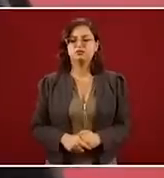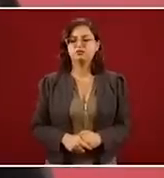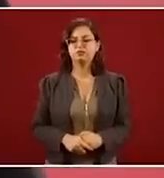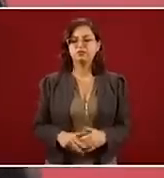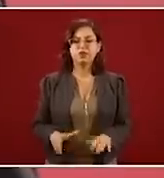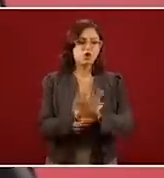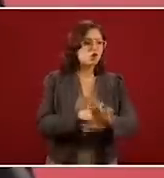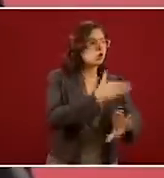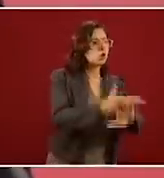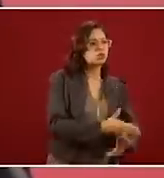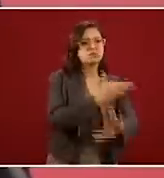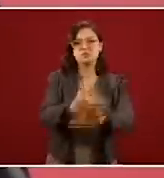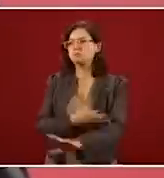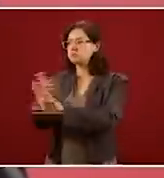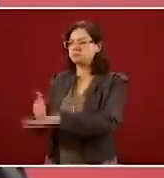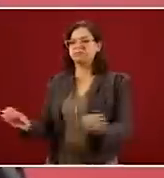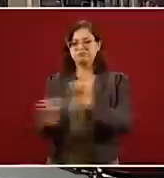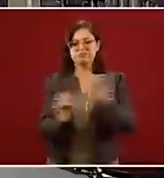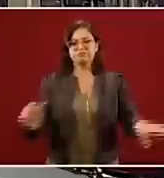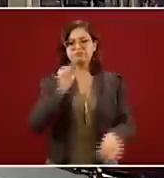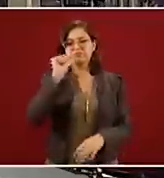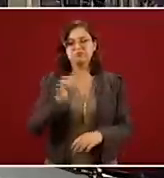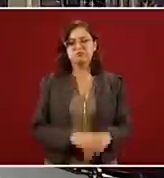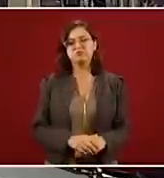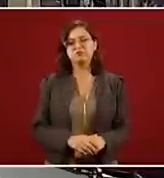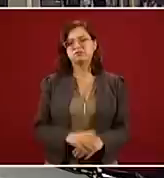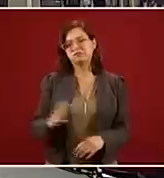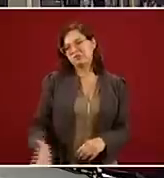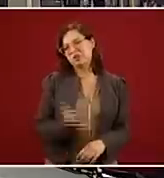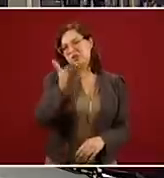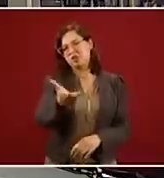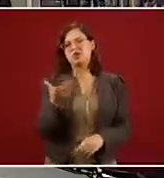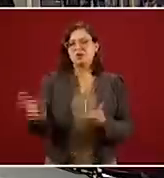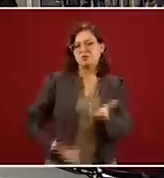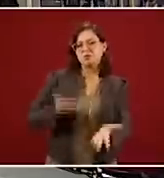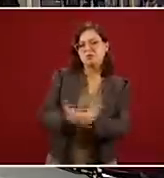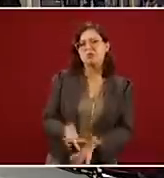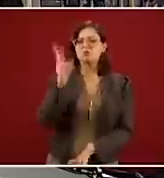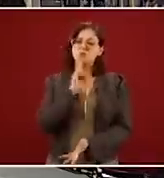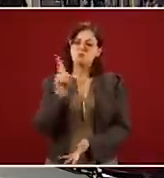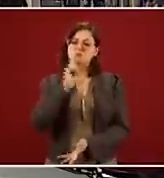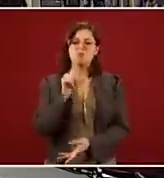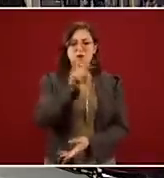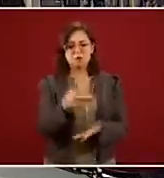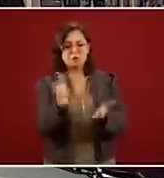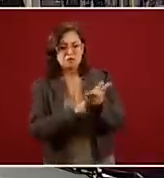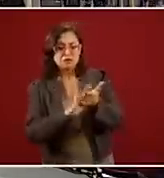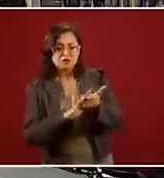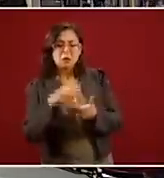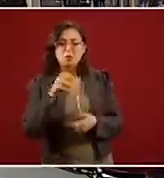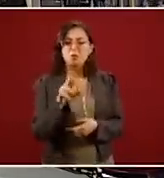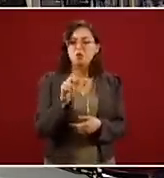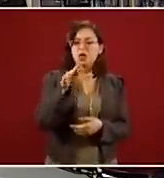perseguir a nadie. ¿Usted no quiso darle seguimiento a la presentación de pruebas que hizo precisamente de la exoneración a Moreira